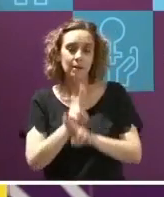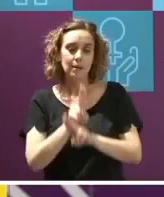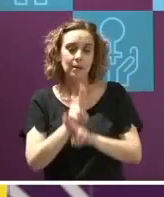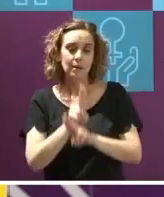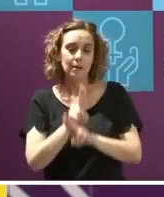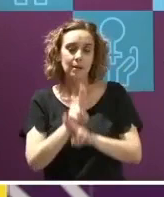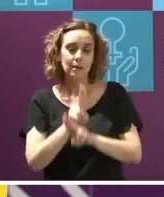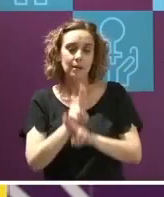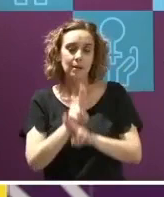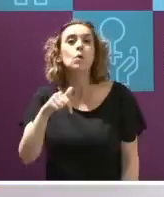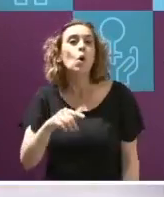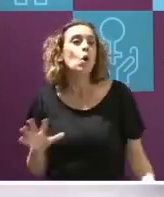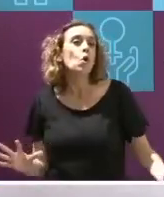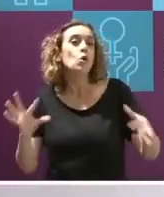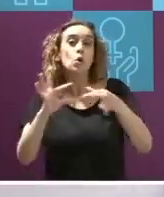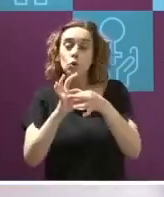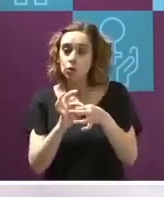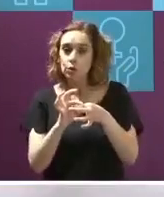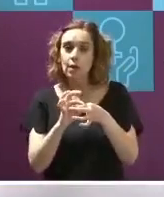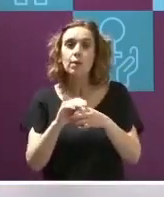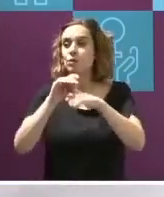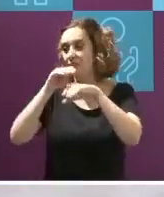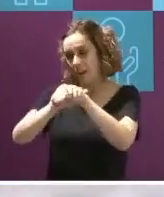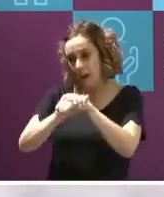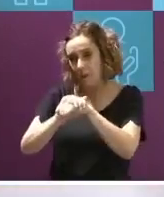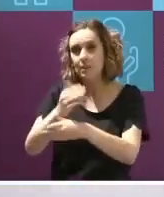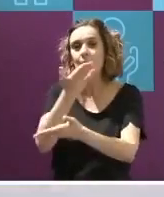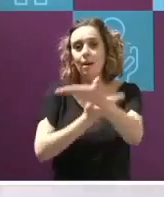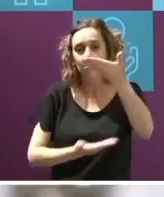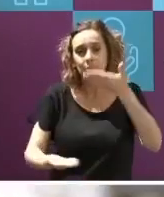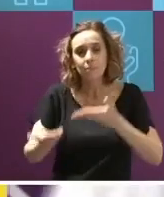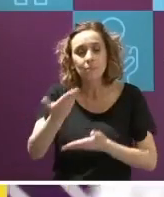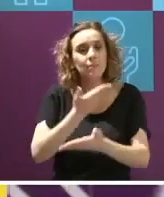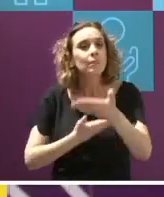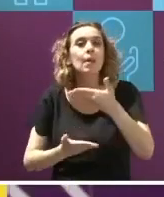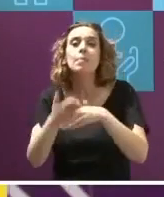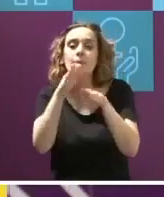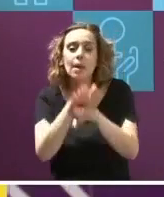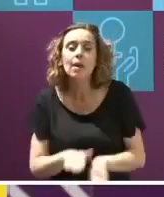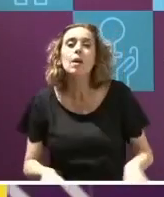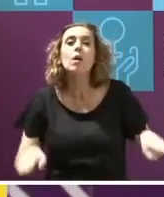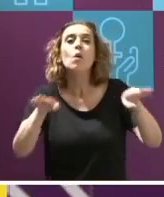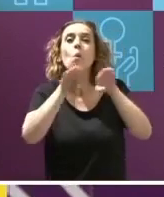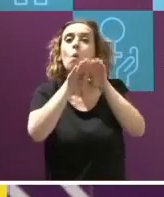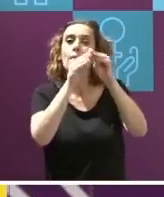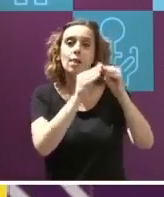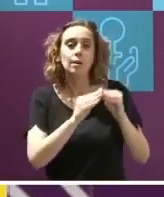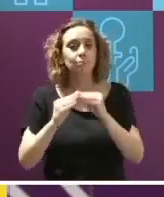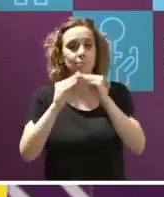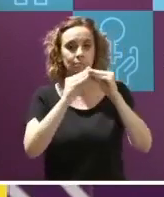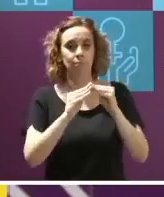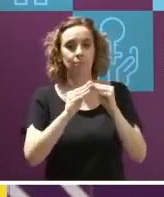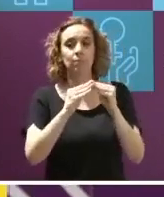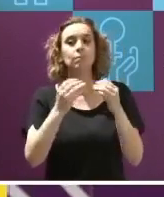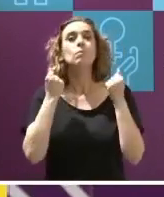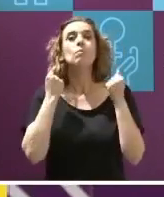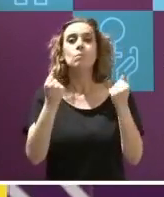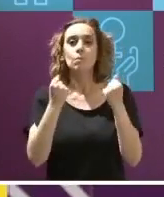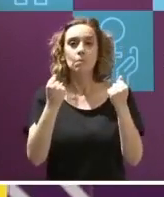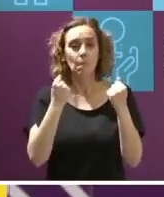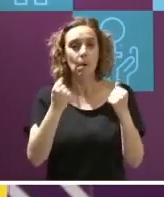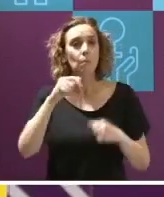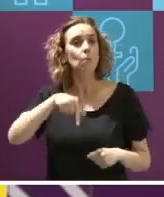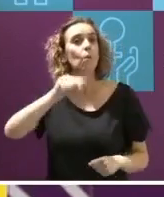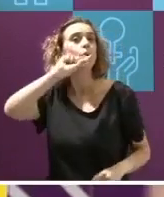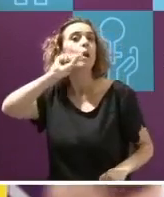internacionalismo, los lazos que nos unen, que son de amistad, de cooperación, de horizontes de igualdad comunes, se hacen más fuertes con la firma de